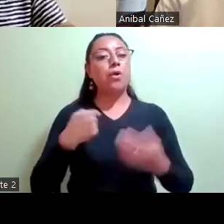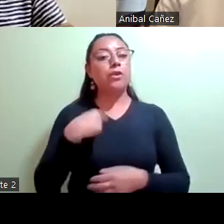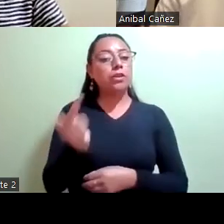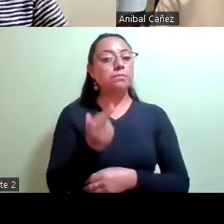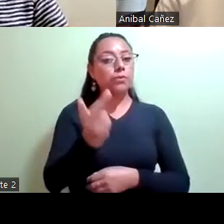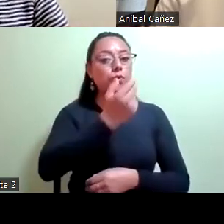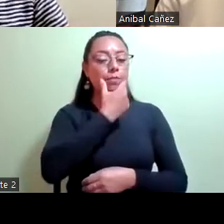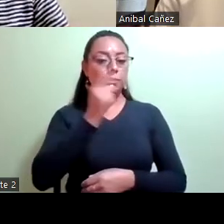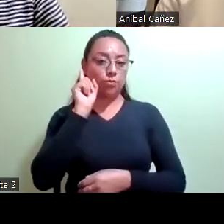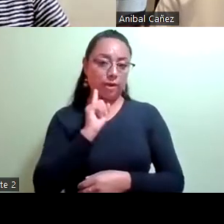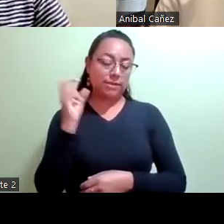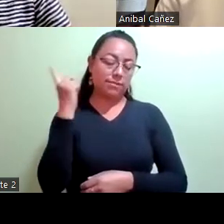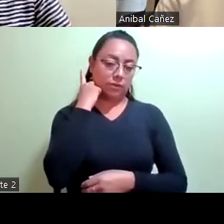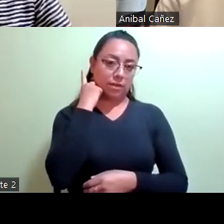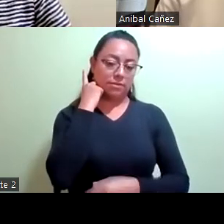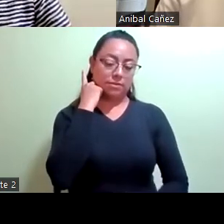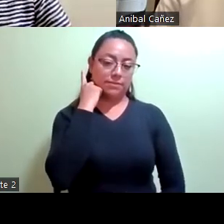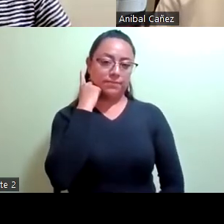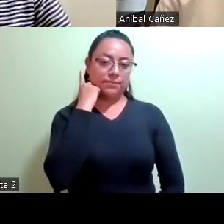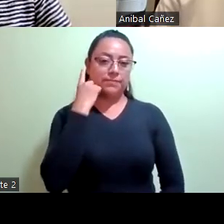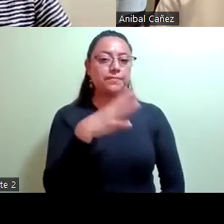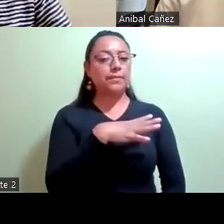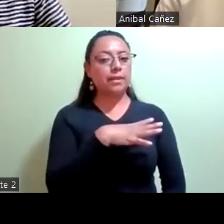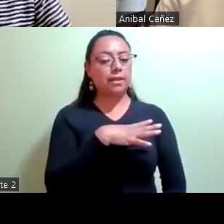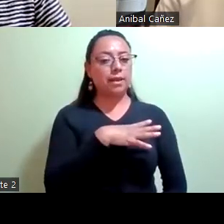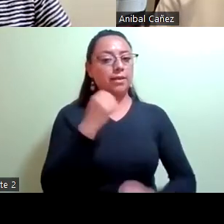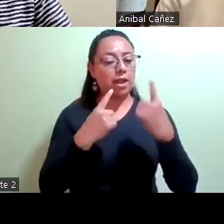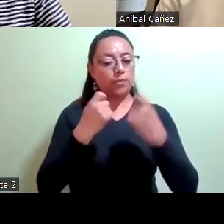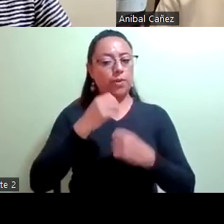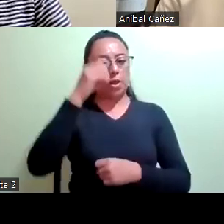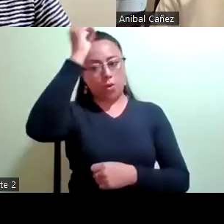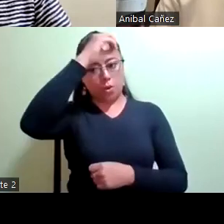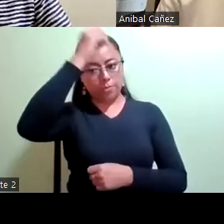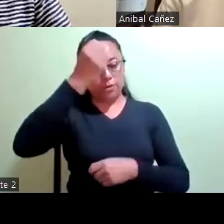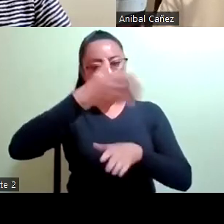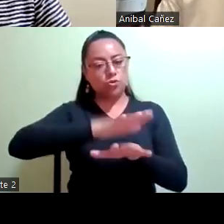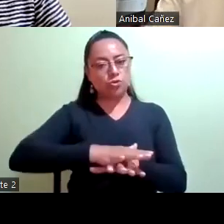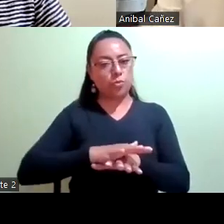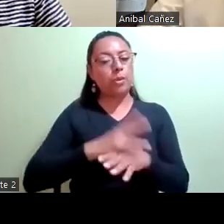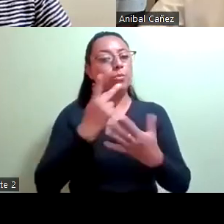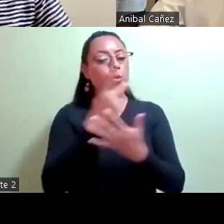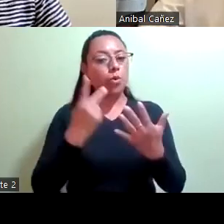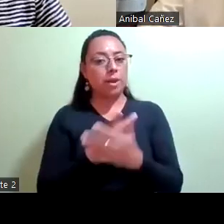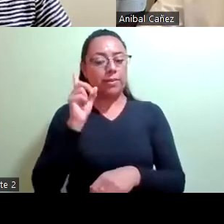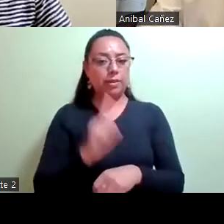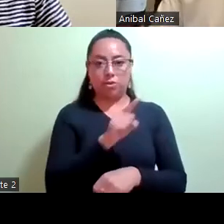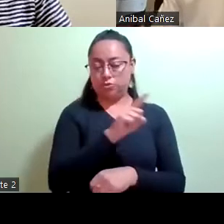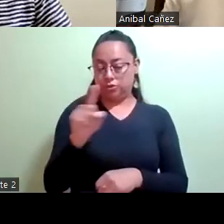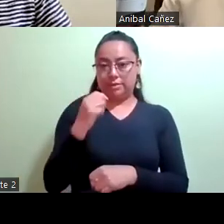y diputados si existe algún comentario respecto al orden del día que está a su